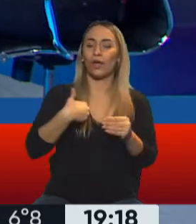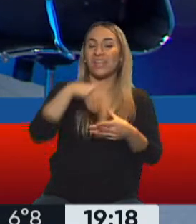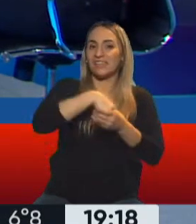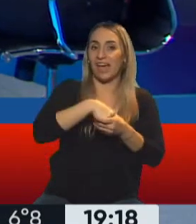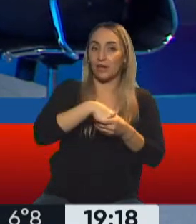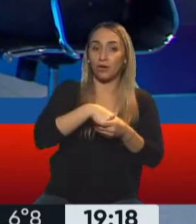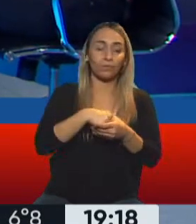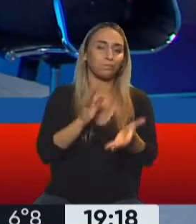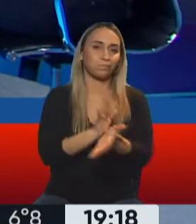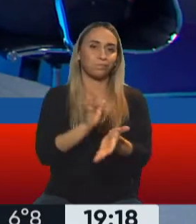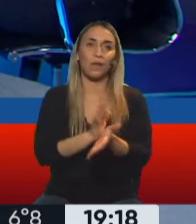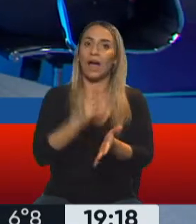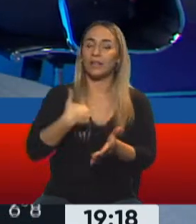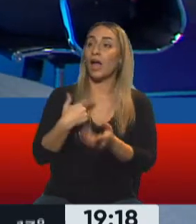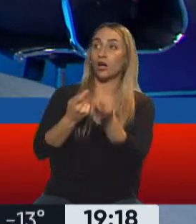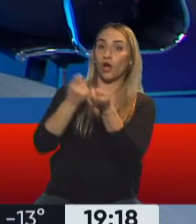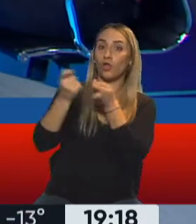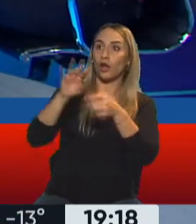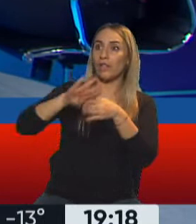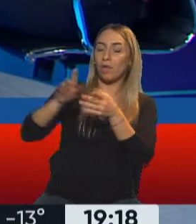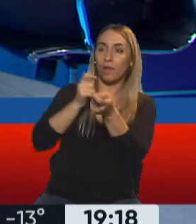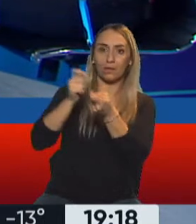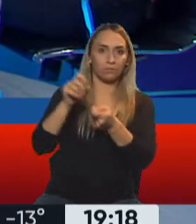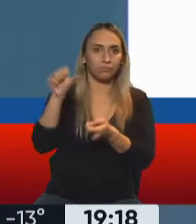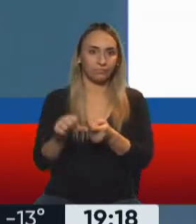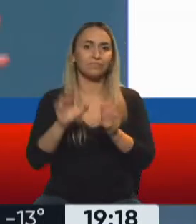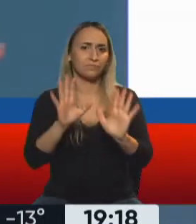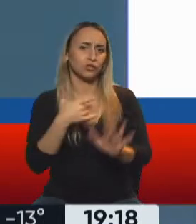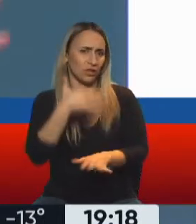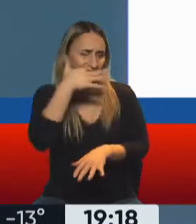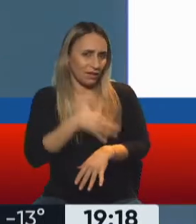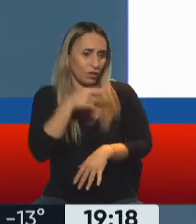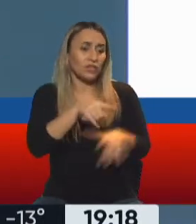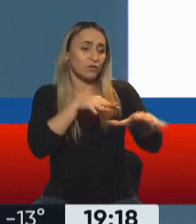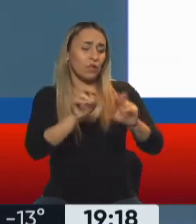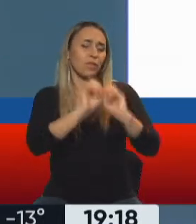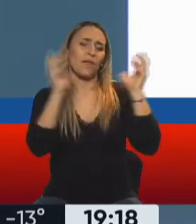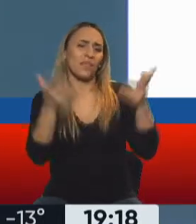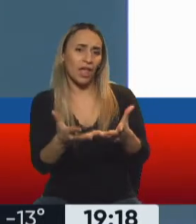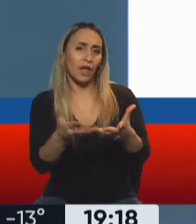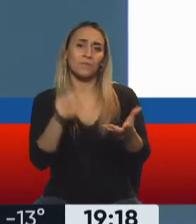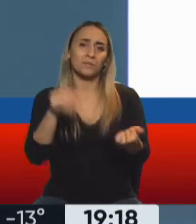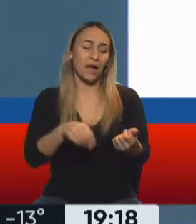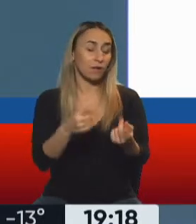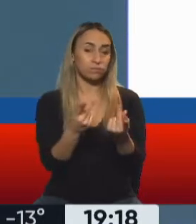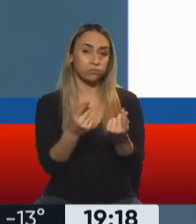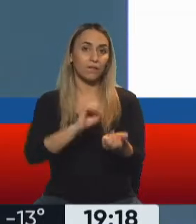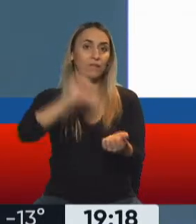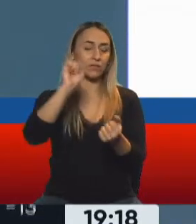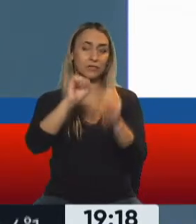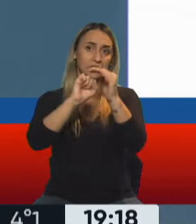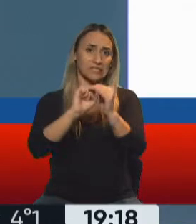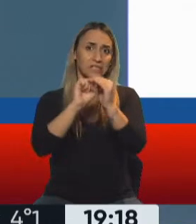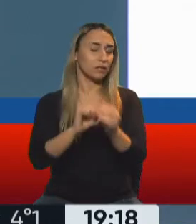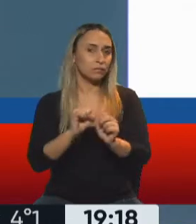controlarla. Exactamente, que hace que le cueste controlarla. Entonces le dice, está bien, yo te entiendo que estás en un contexto de pandemia y que encima te recontra cuesta controlar la inflación.